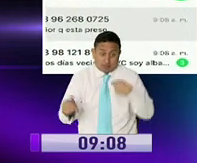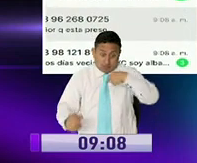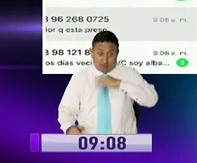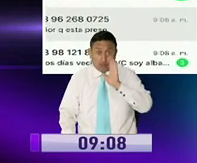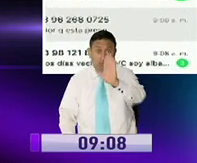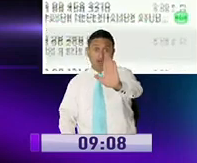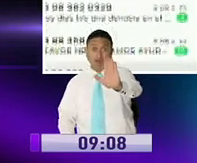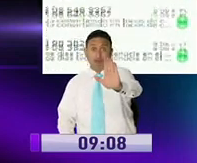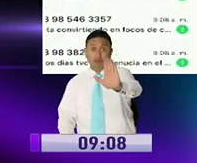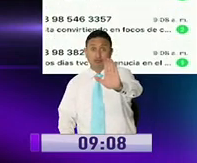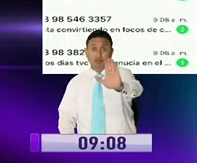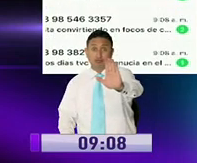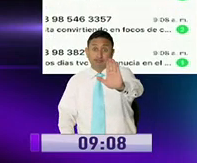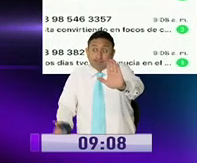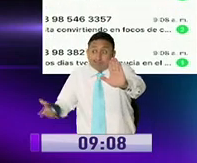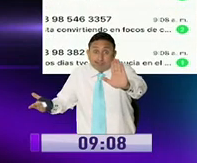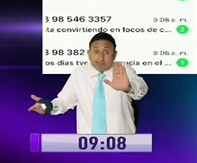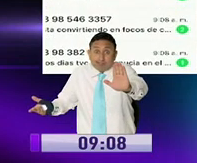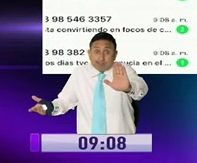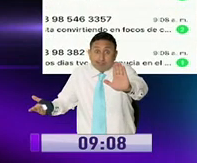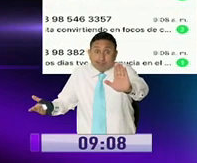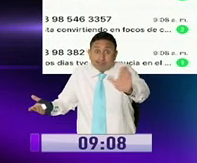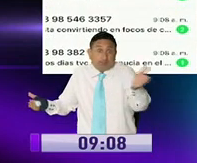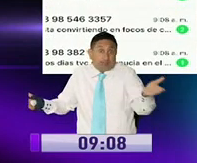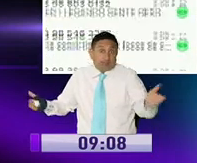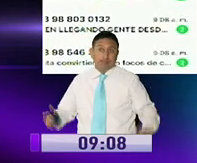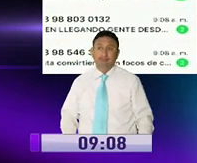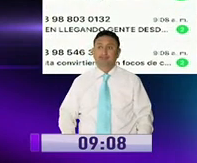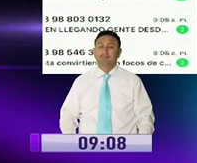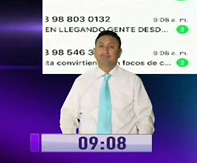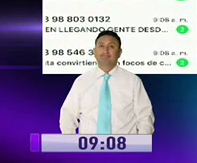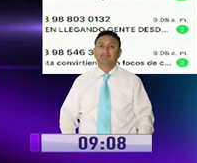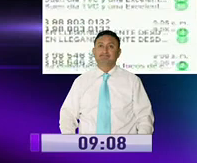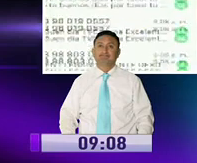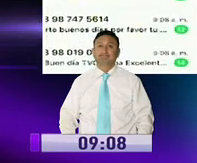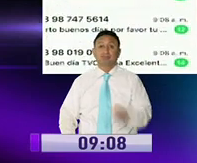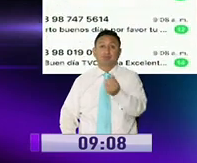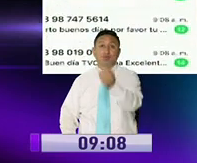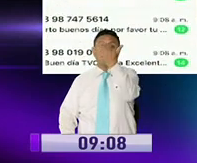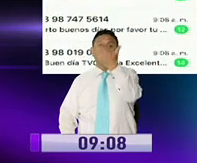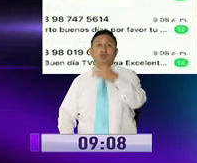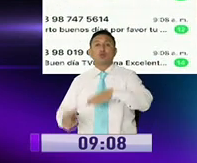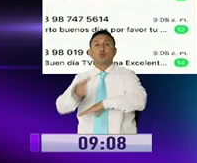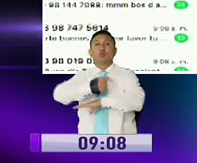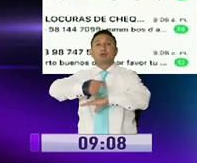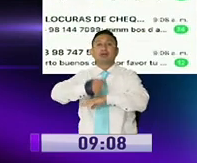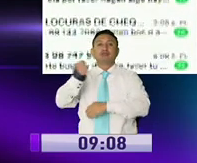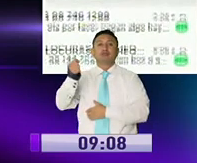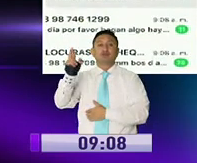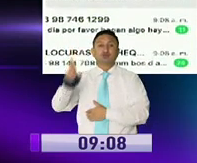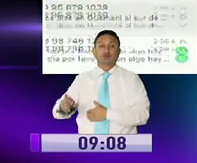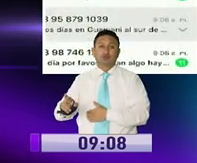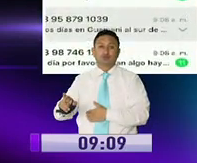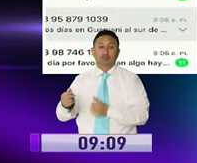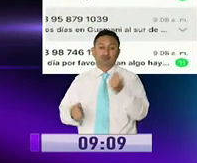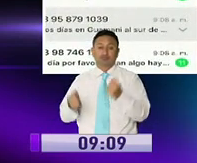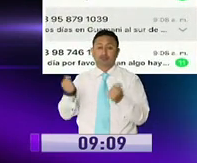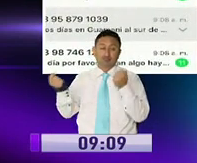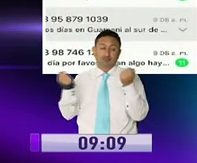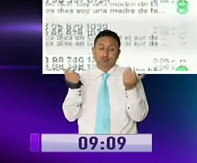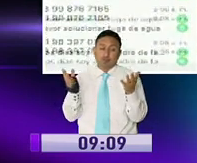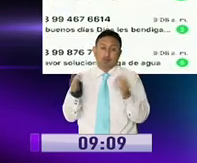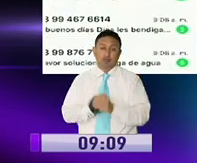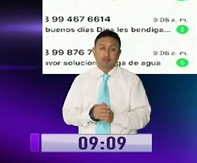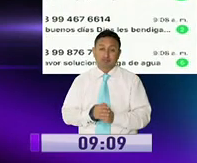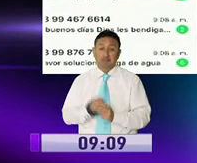nosotros. Así que, más claro que el agua, ¿no? Buenos días, en Guamaní, sur de Quito, no hay control vehicular. Aquí